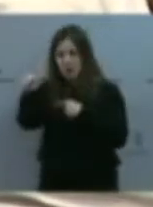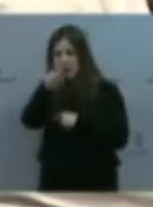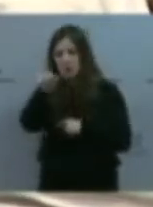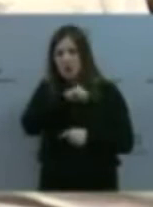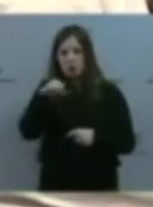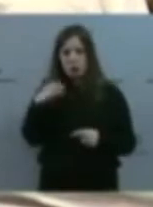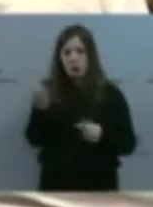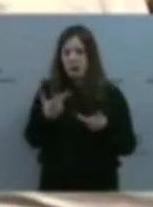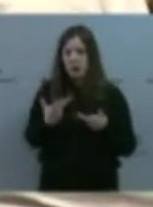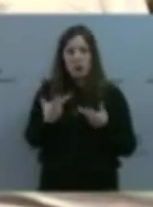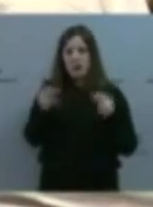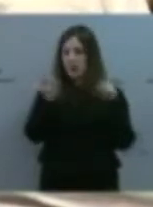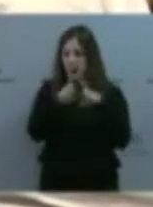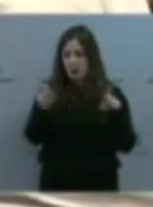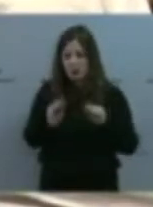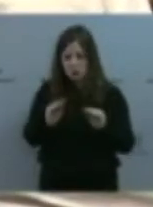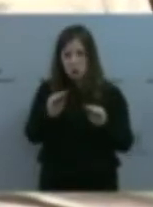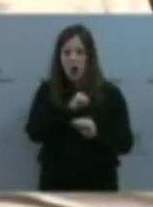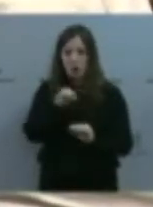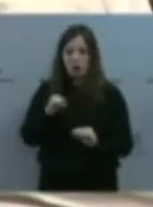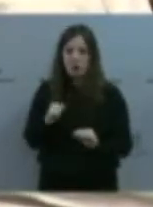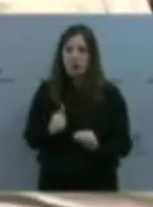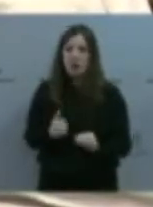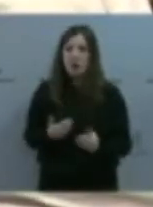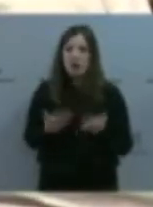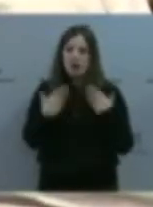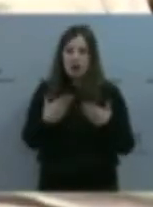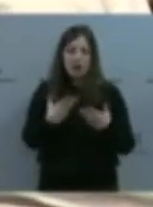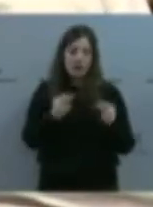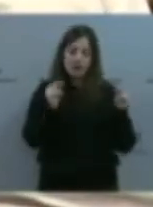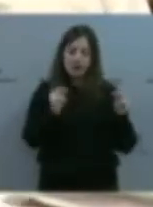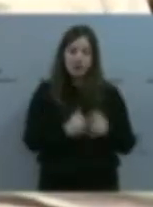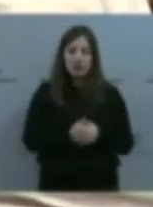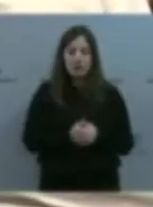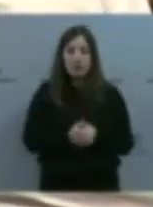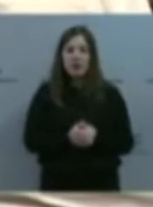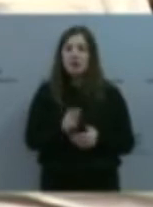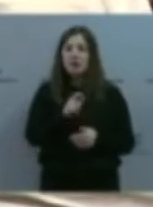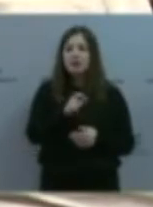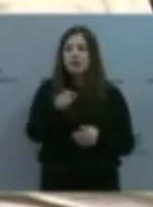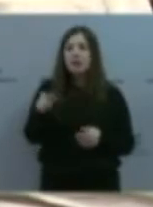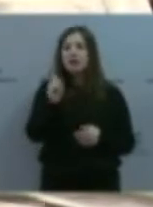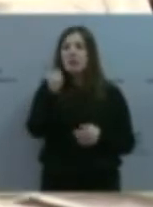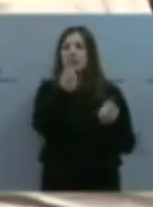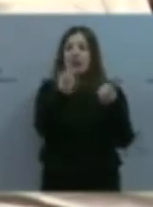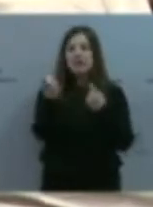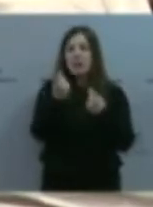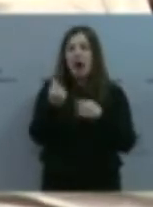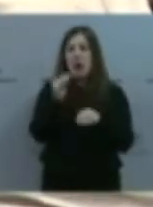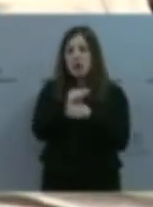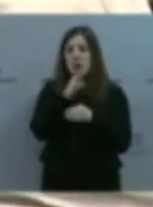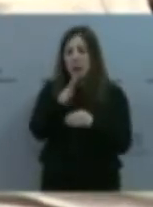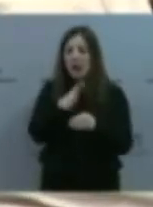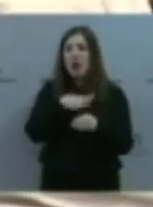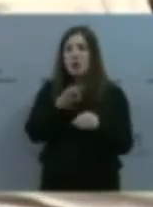las generaciones de asturianos y asturianas que solo necesitaban una pequeña ayuda para sacar adelante un proyecto de vida. Yo le pregunto, ¿cómo